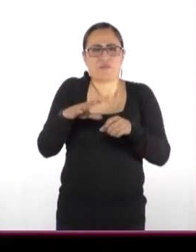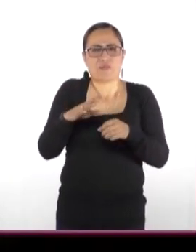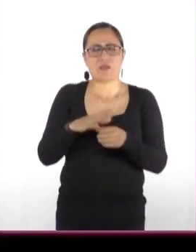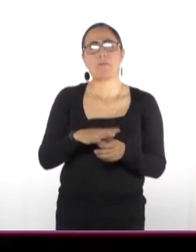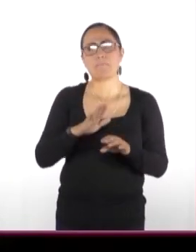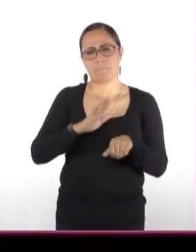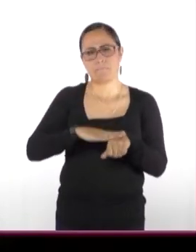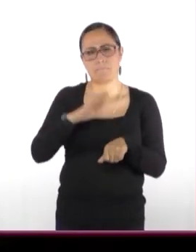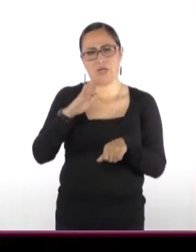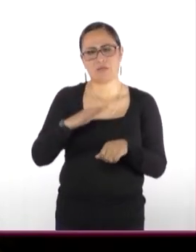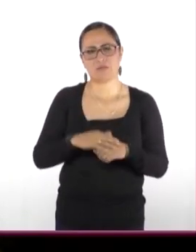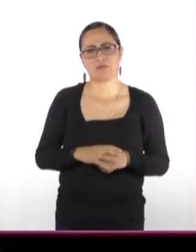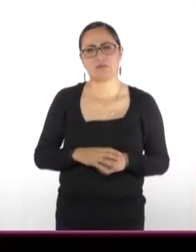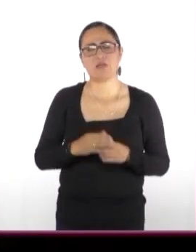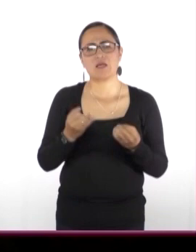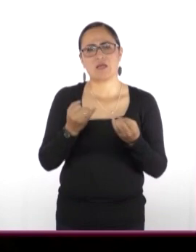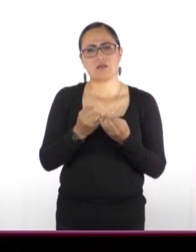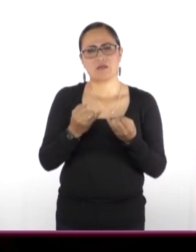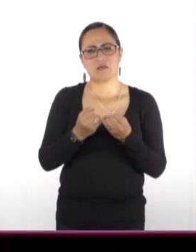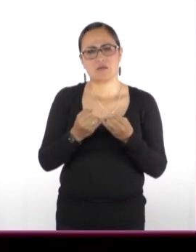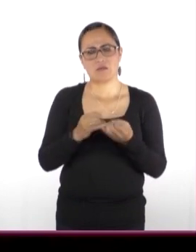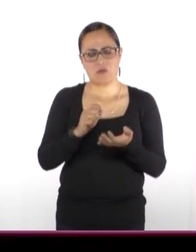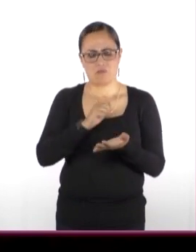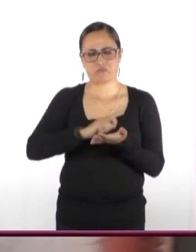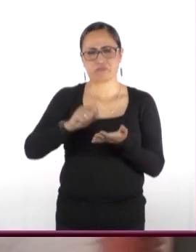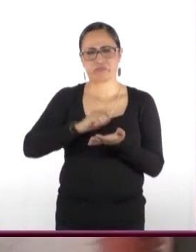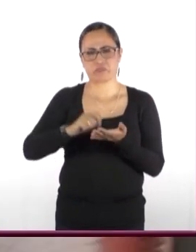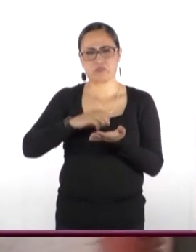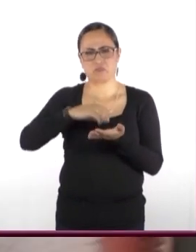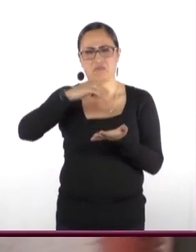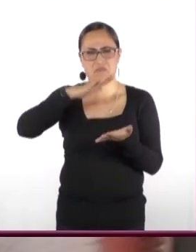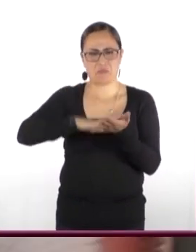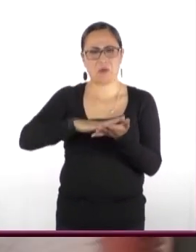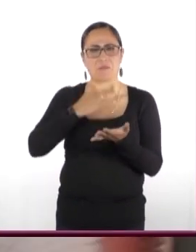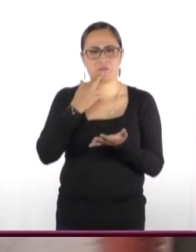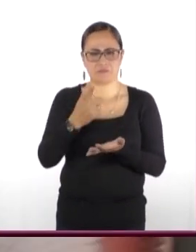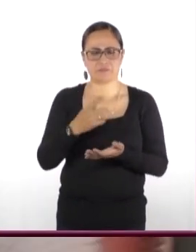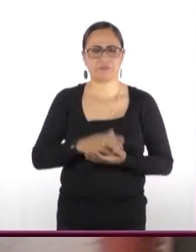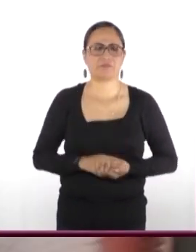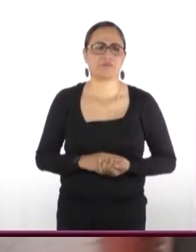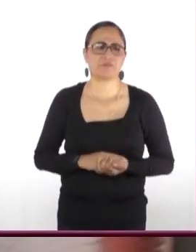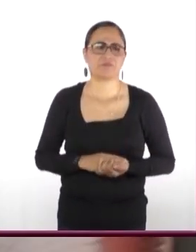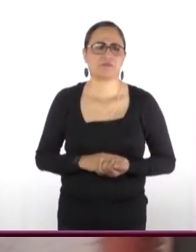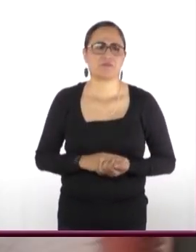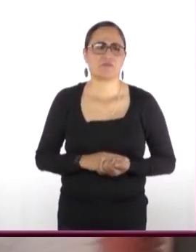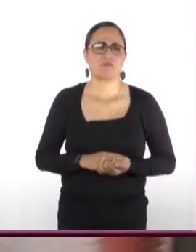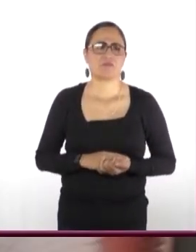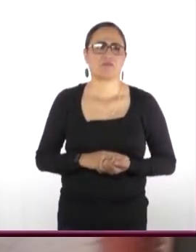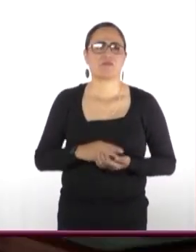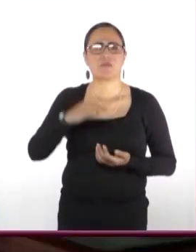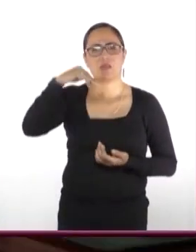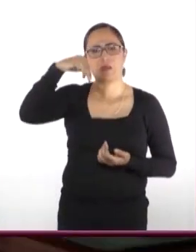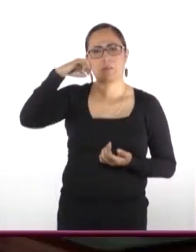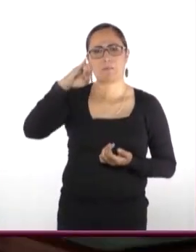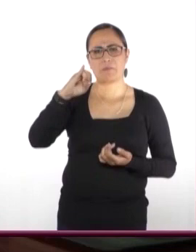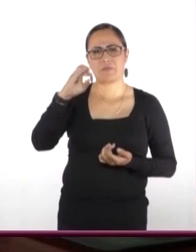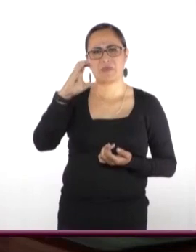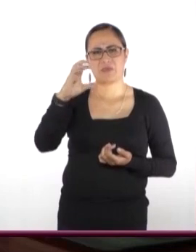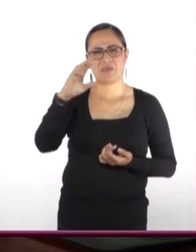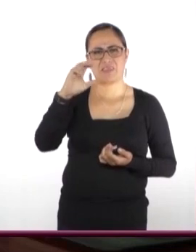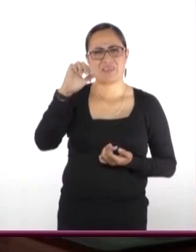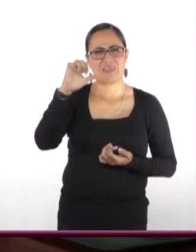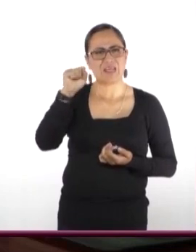tiene una mayor porosidad, ¿no? Como tal. Okay. ¿Y se puede saber cuántas micras mide de